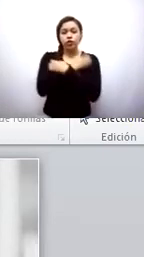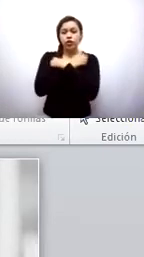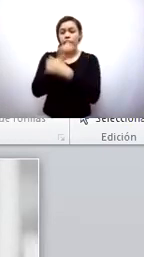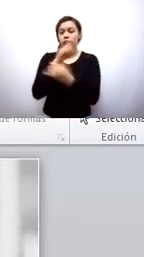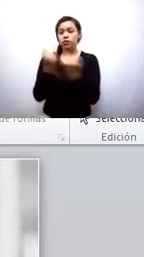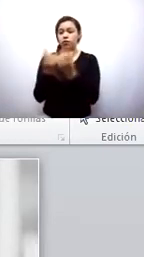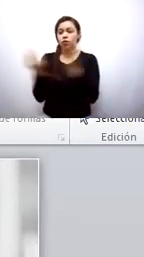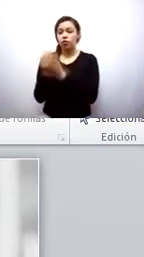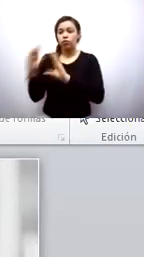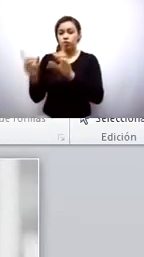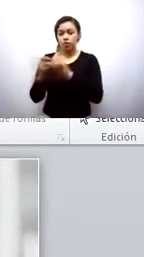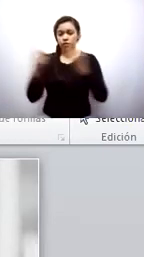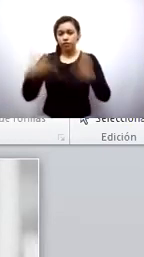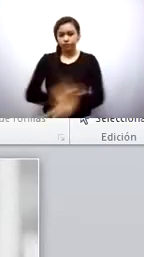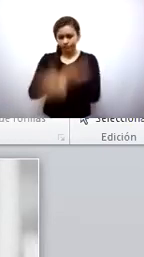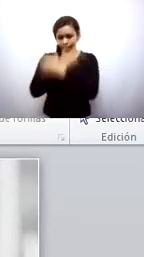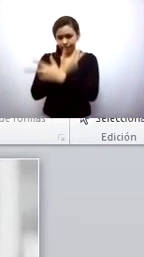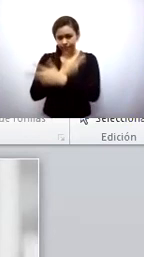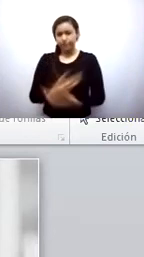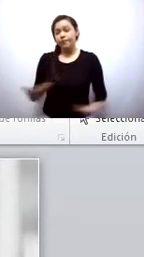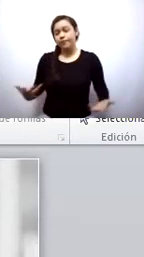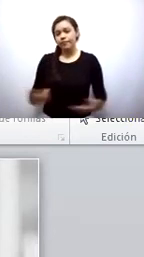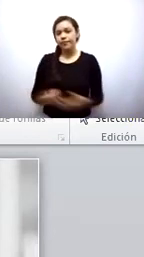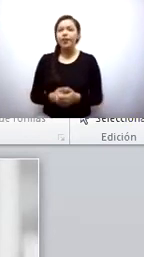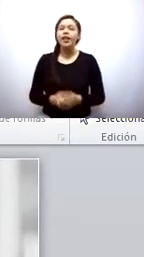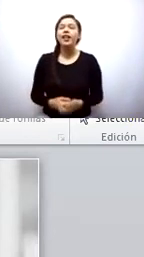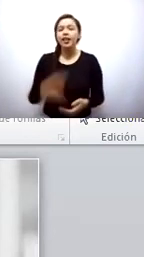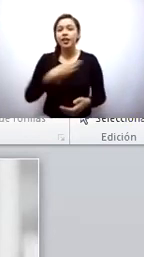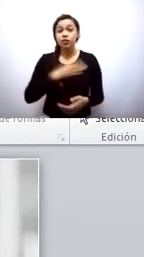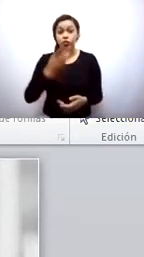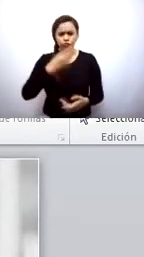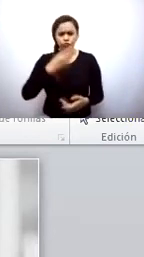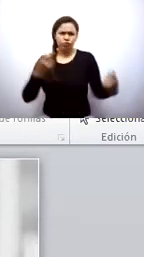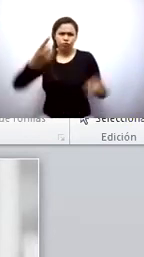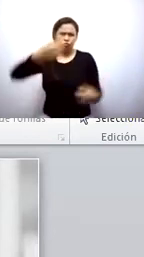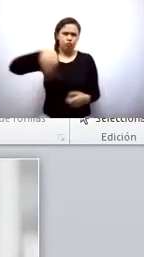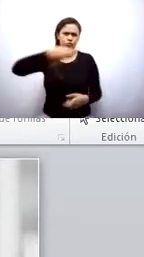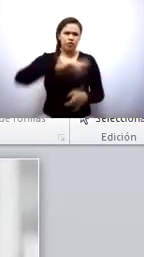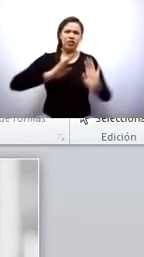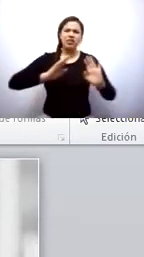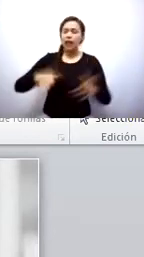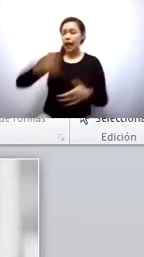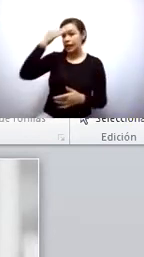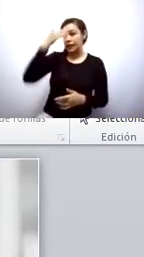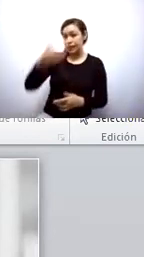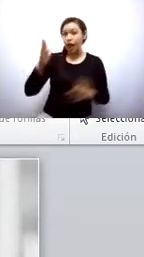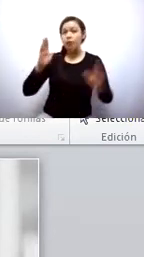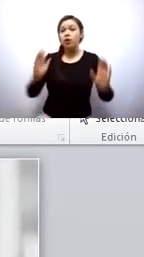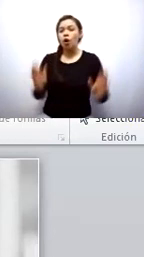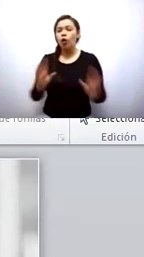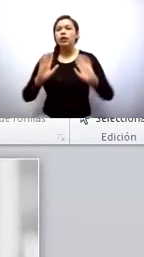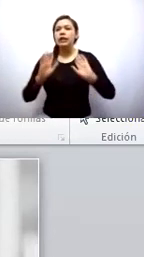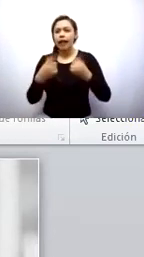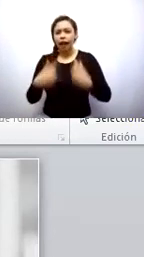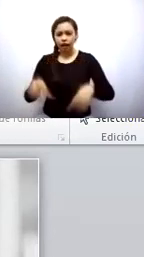distancia. ¿Ok? Entonces, pues bueno, seguramente muchos de nosotros, muchos de ustedes ya manejan o ya trabajan sobre una